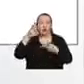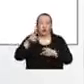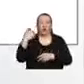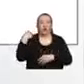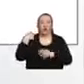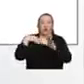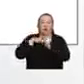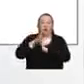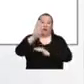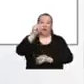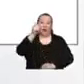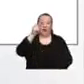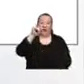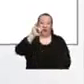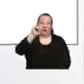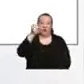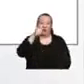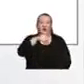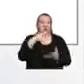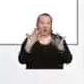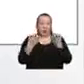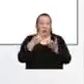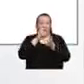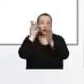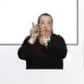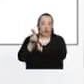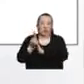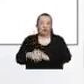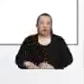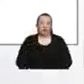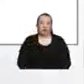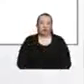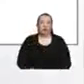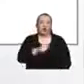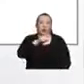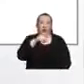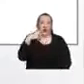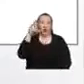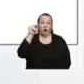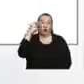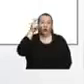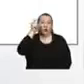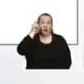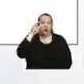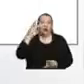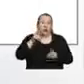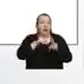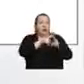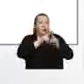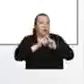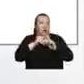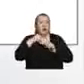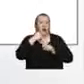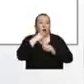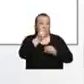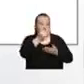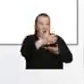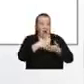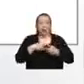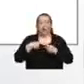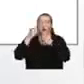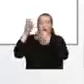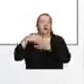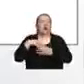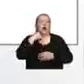y panamá porque no sólo que este tiempo saca su plata se presta para sacar la plata del resto y pues dicen ambos mis padres quiero ser